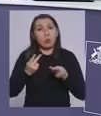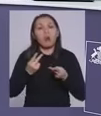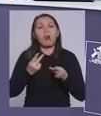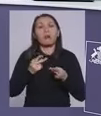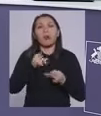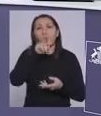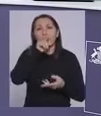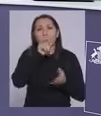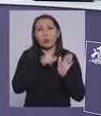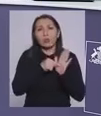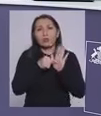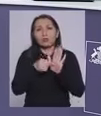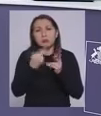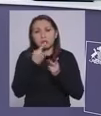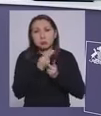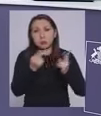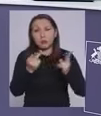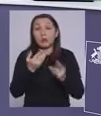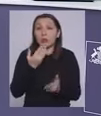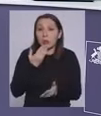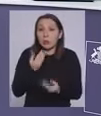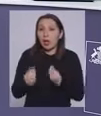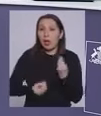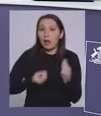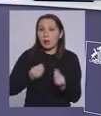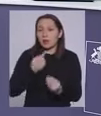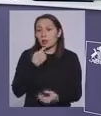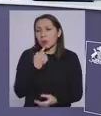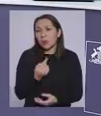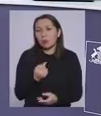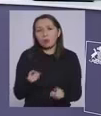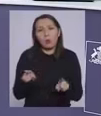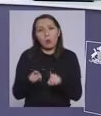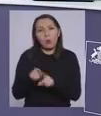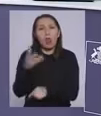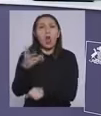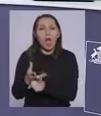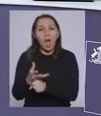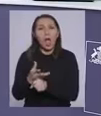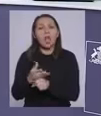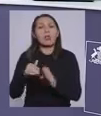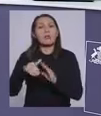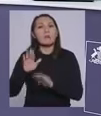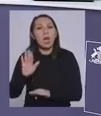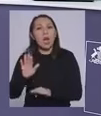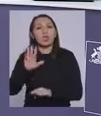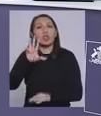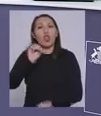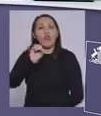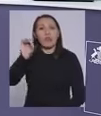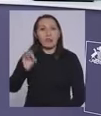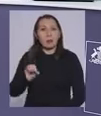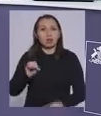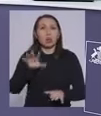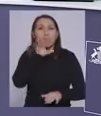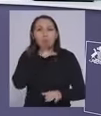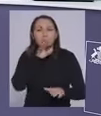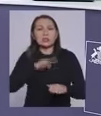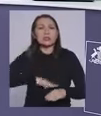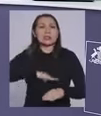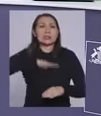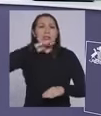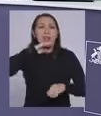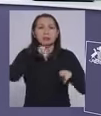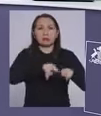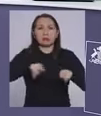cuenta de Twitter, pero ¿qué pasa igual? Porque sigue existiendo una ocupación por sobre el 90%. ¿A qué